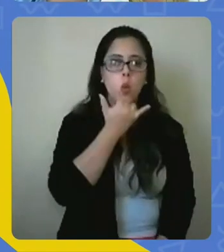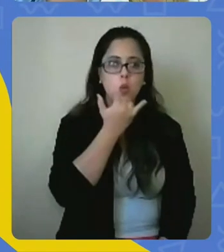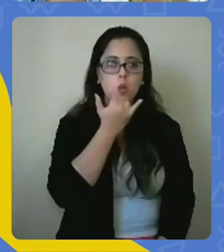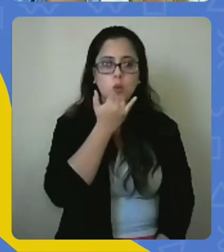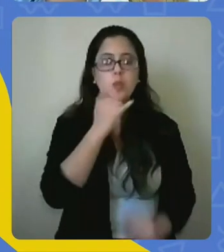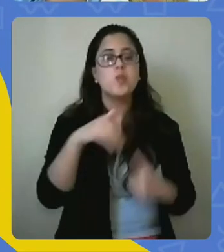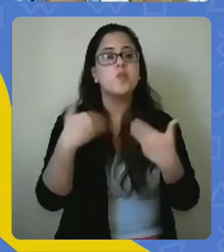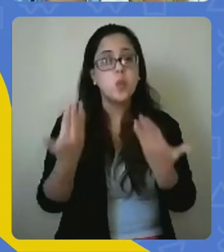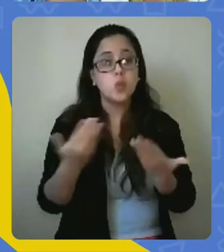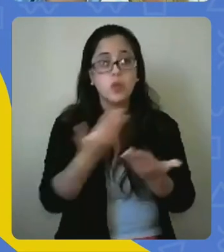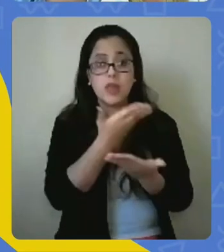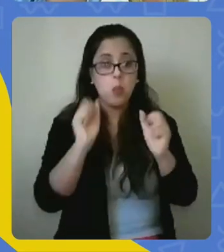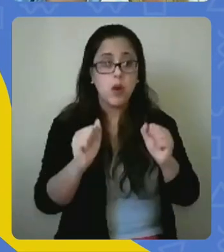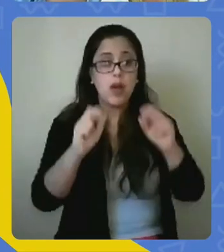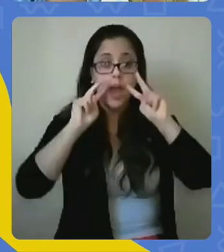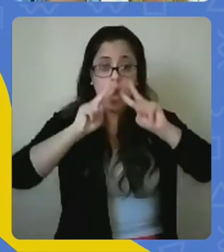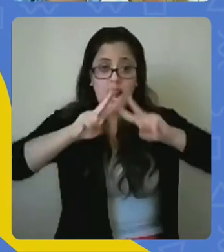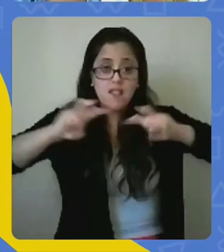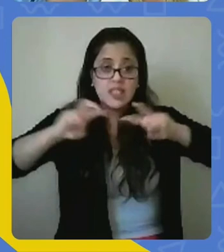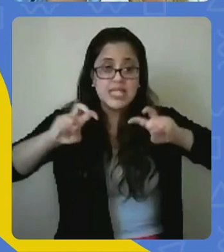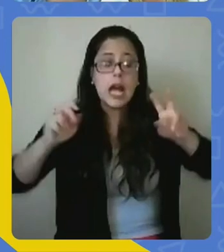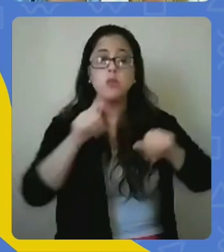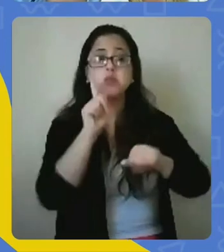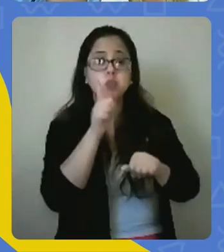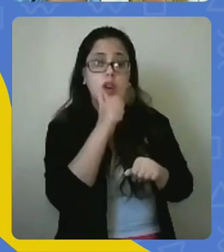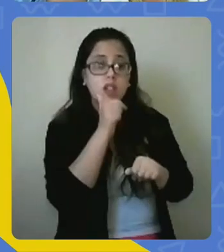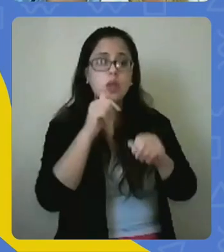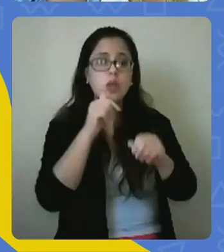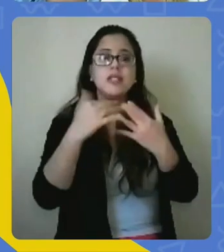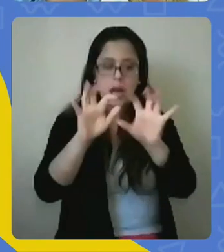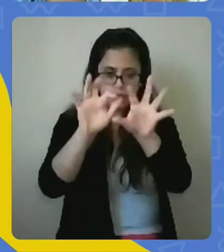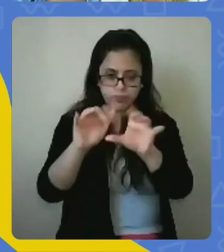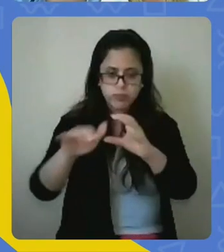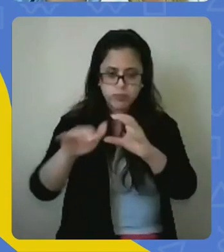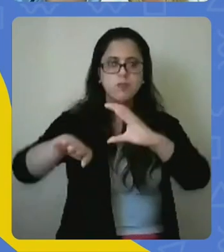pueden revisar, si les queda alguna duda nos pueden escribir, como les decía,